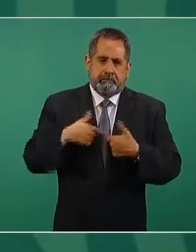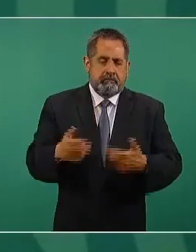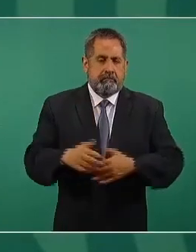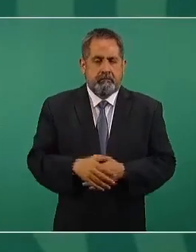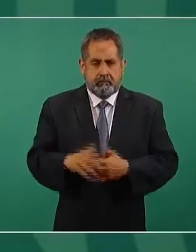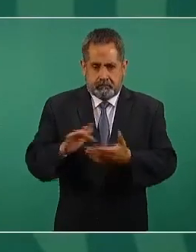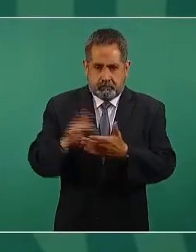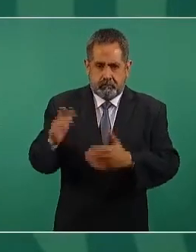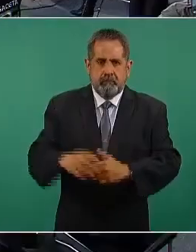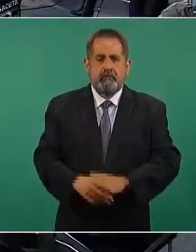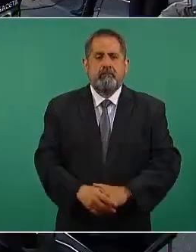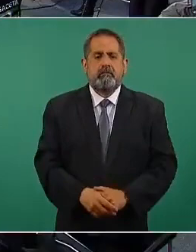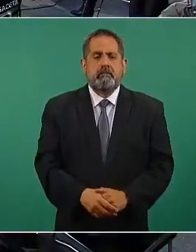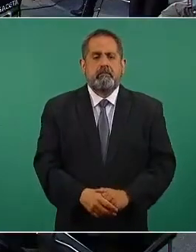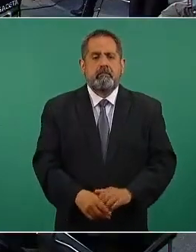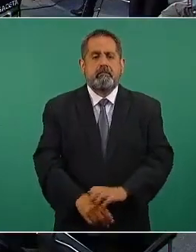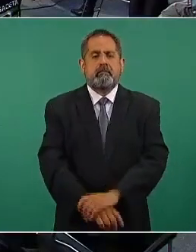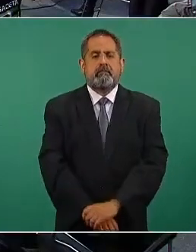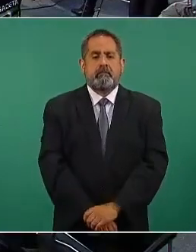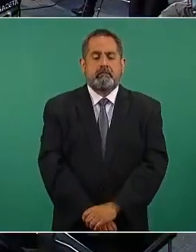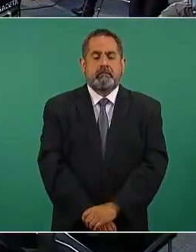Muchas gracias,